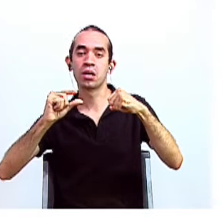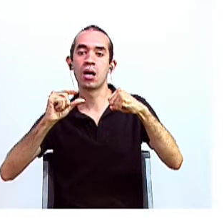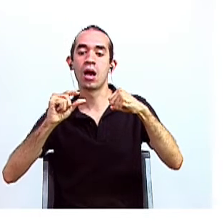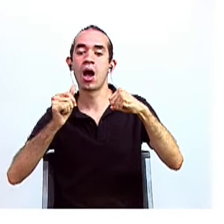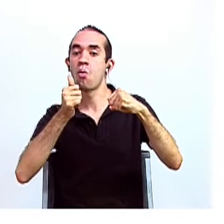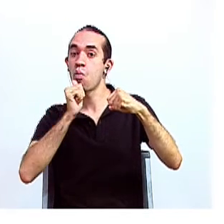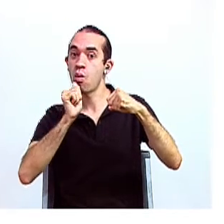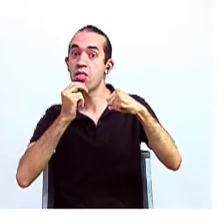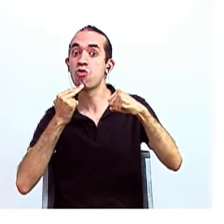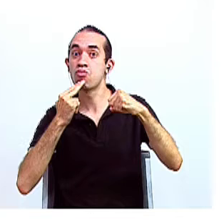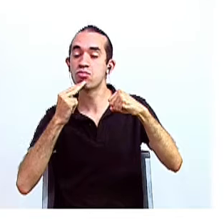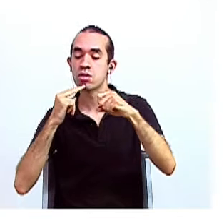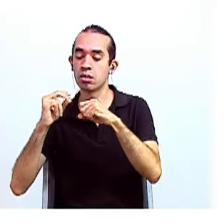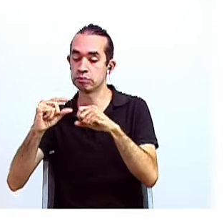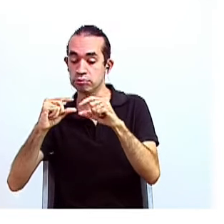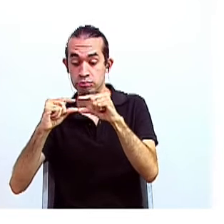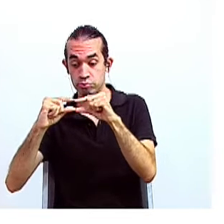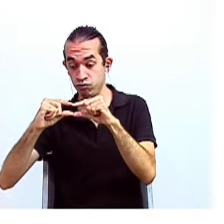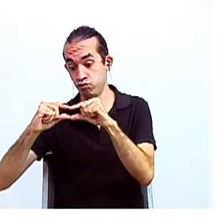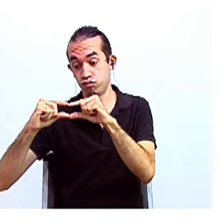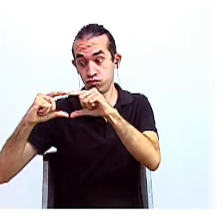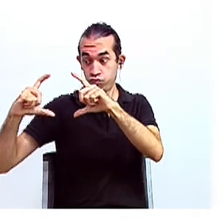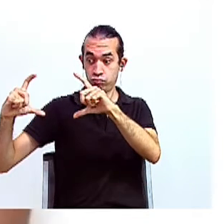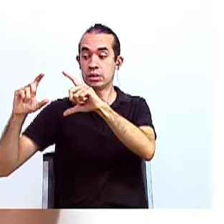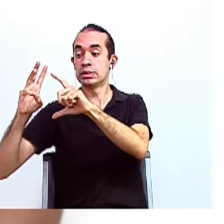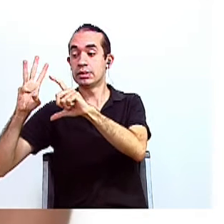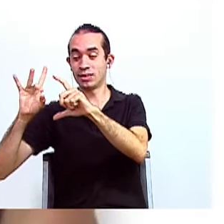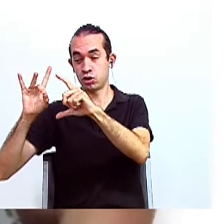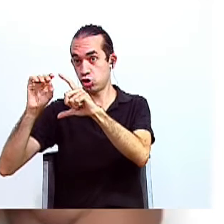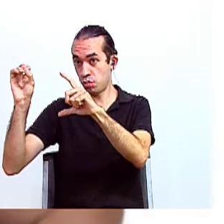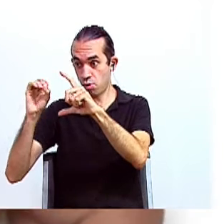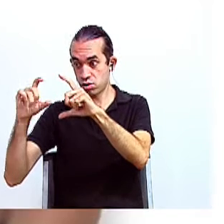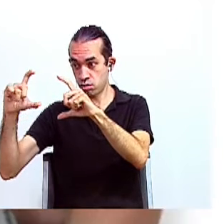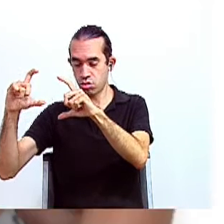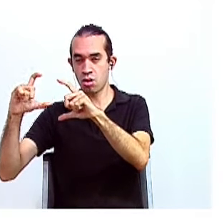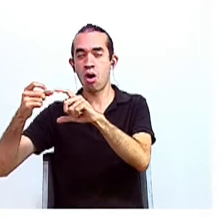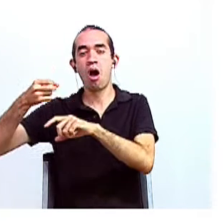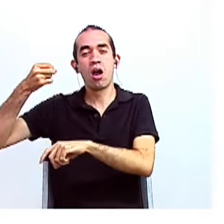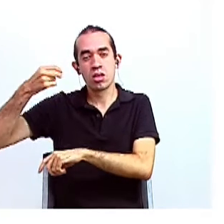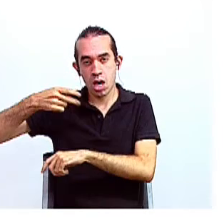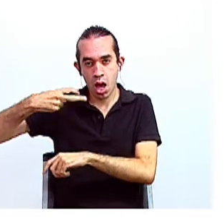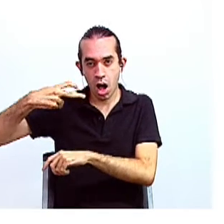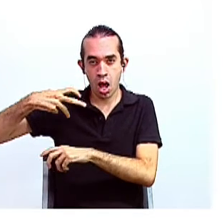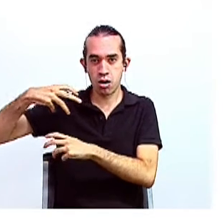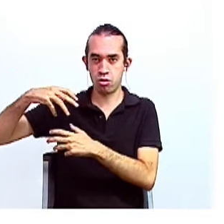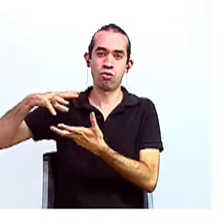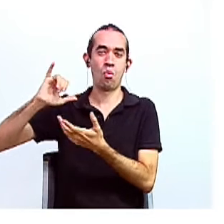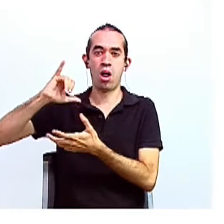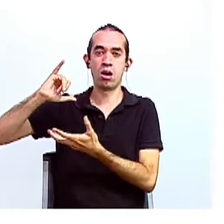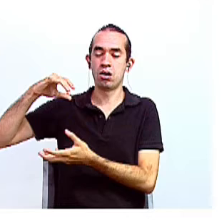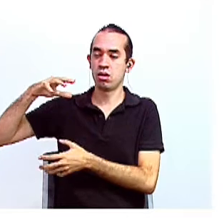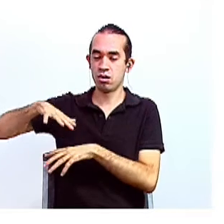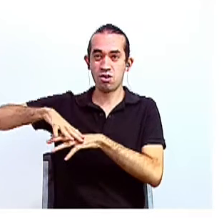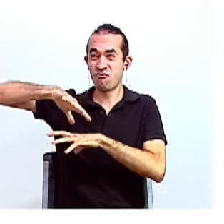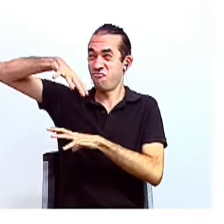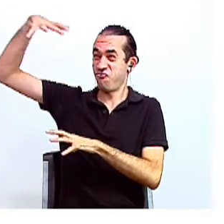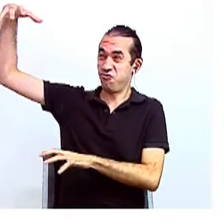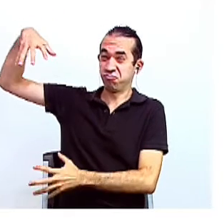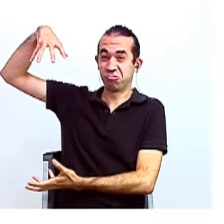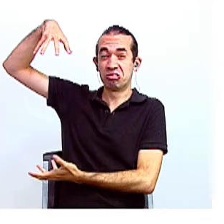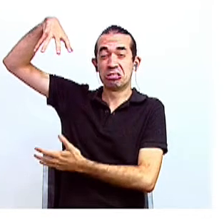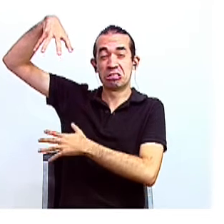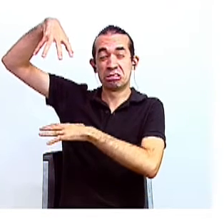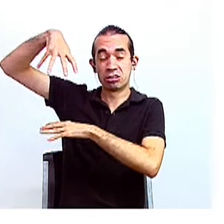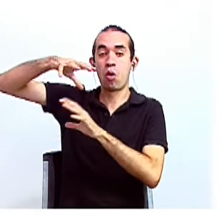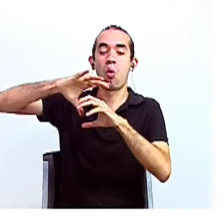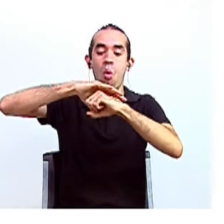68%, está en hielo y glaciares, y el 30% restante en el suelo. Es el agua de ríos y lagos, la minoritaria,